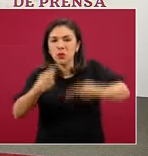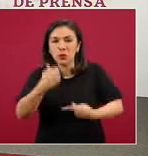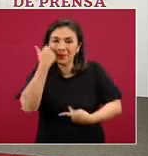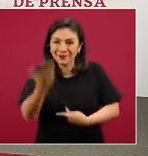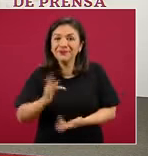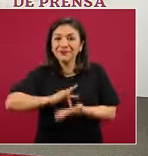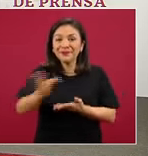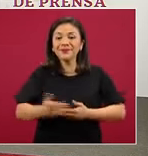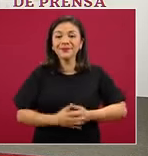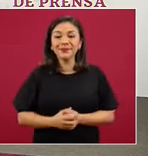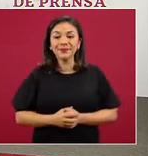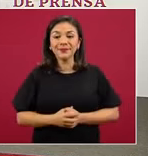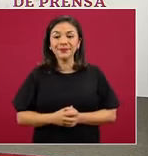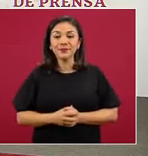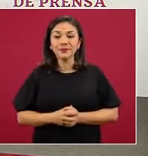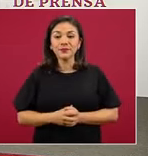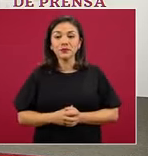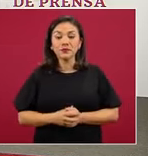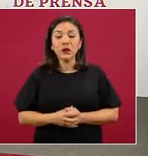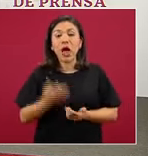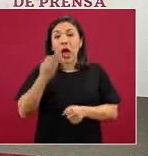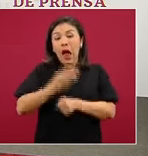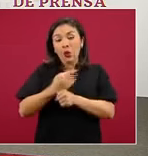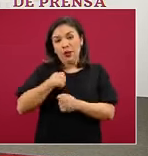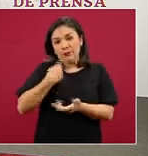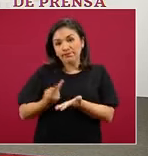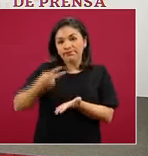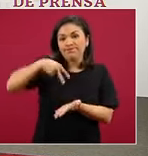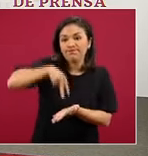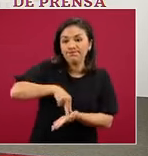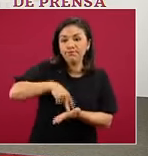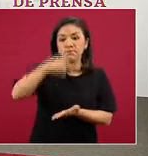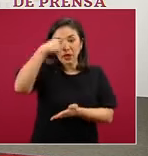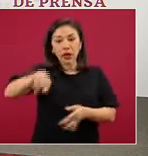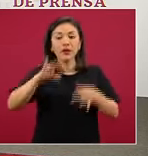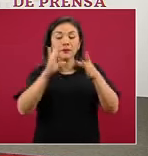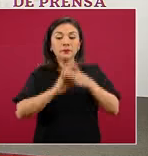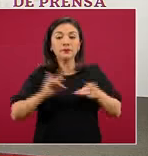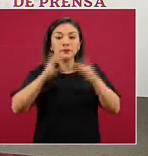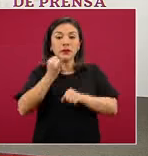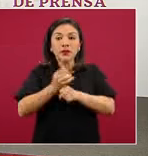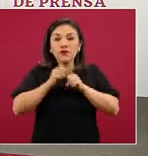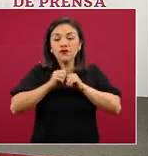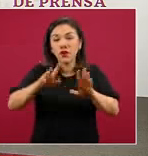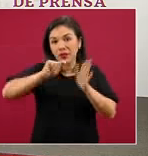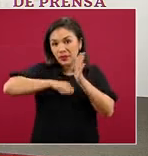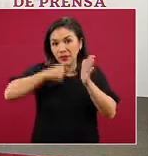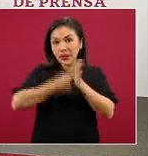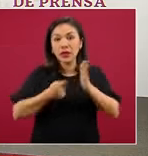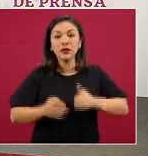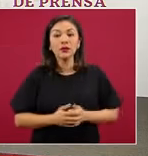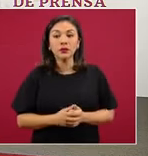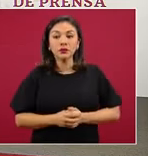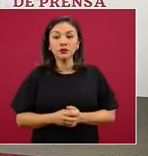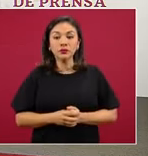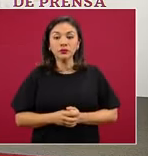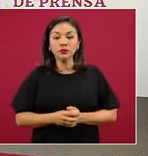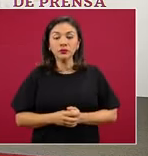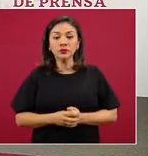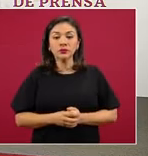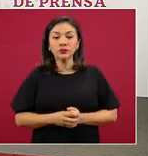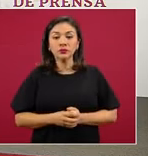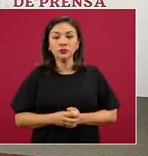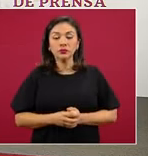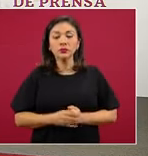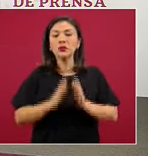respuestas. Muchas gracias. Entonces me voy a poner de pie para presentar el informe técnico. Si me